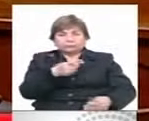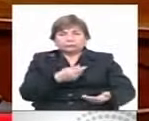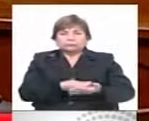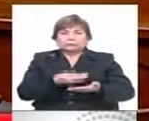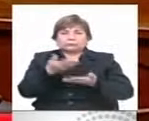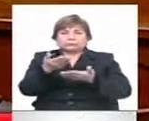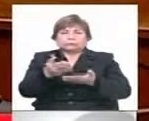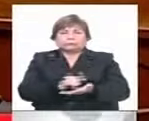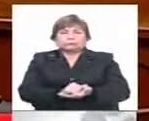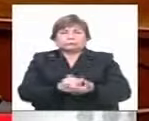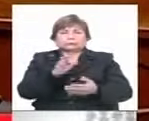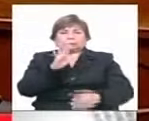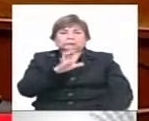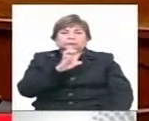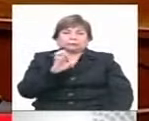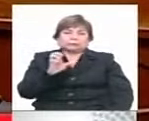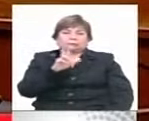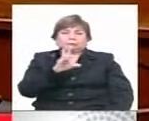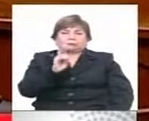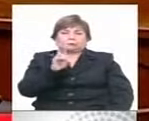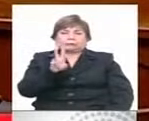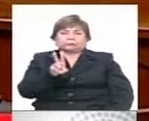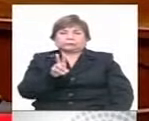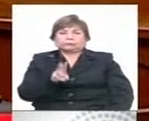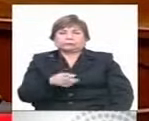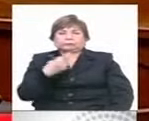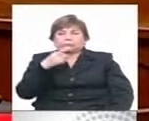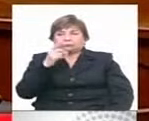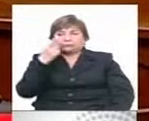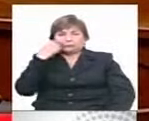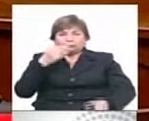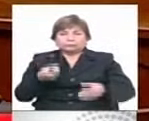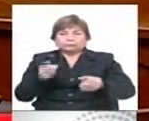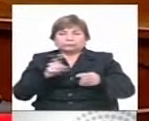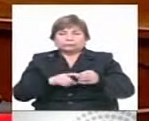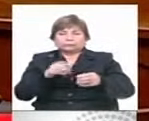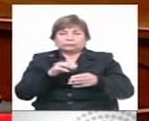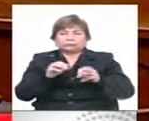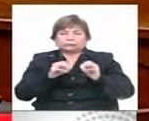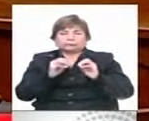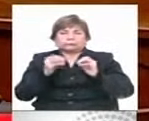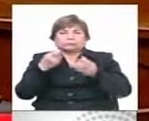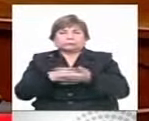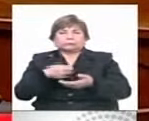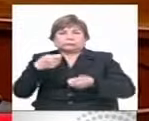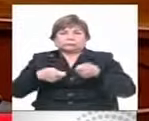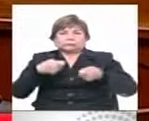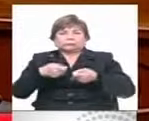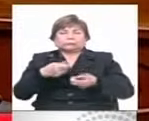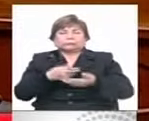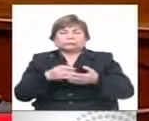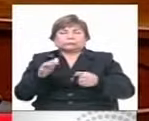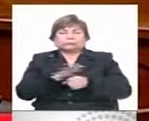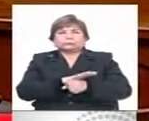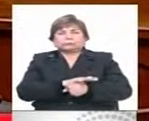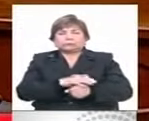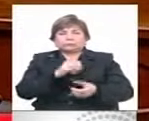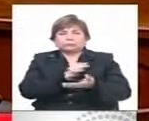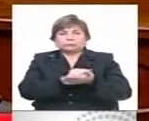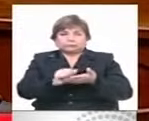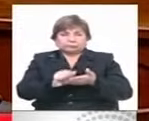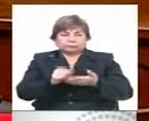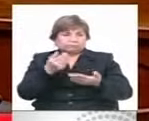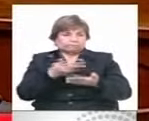destinarán 572 millones para el incremento de la remuneración íntegra mensual, la